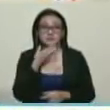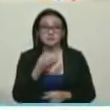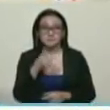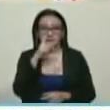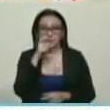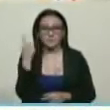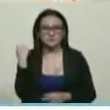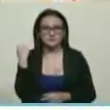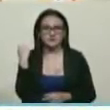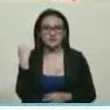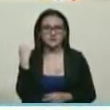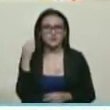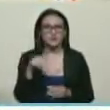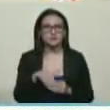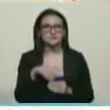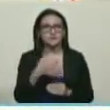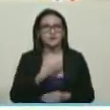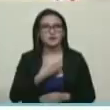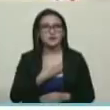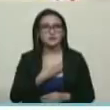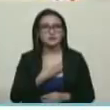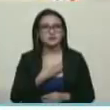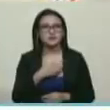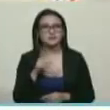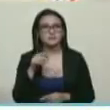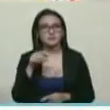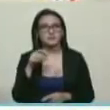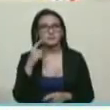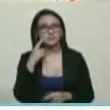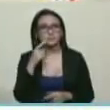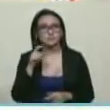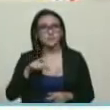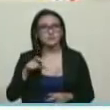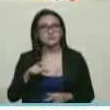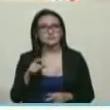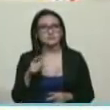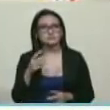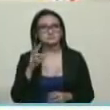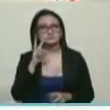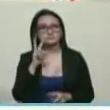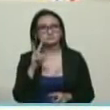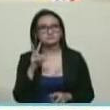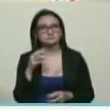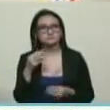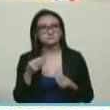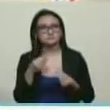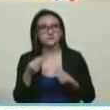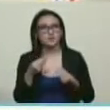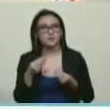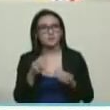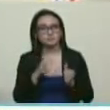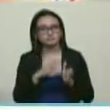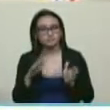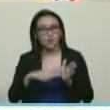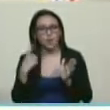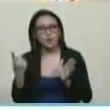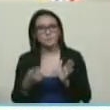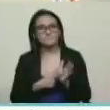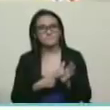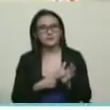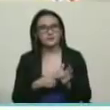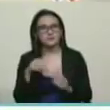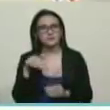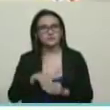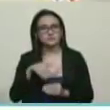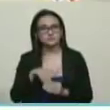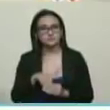año pasado, para la elección de la alcaldía, también muchos manifestaron que querían ver, para ver también culminado el ciclo completo de lo que fue la